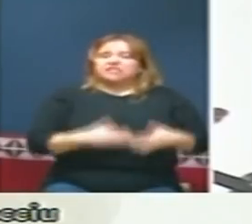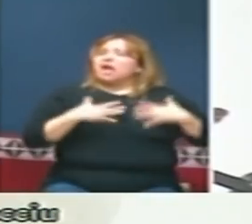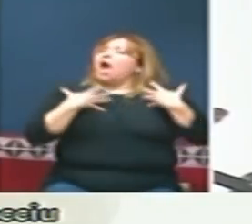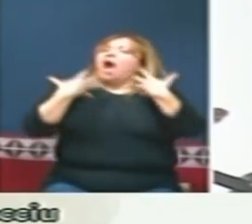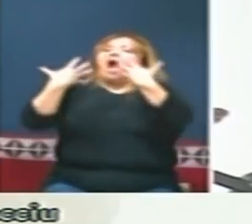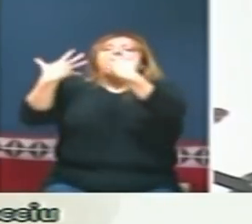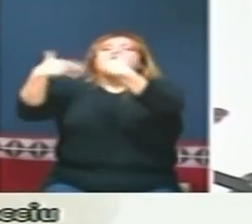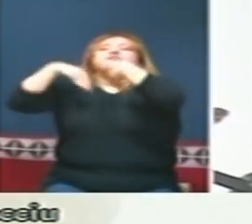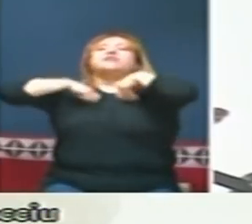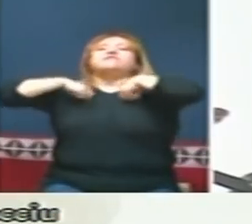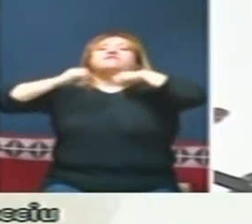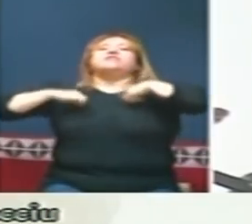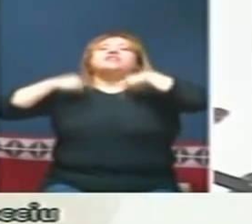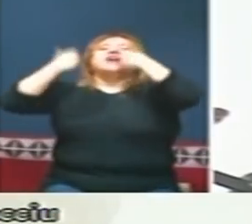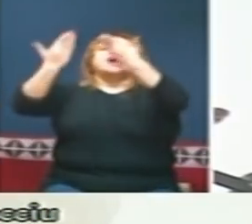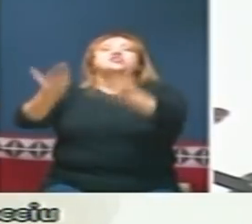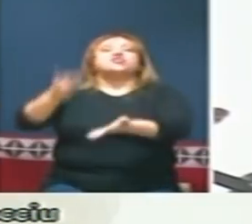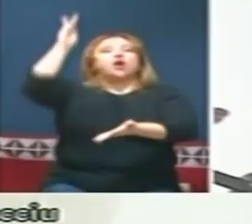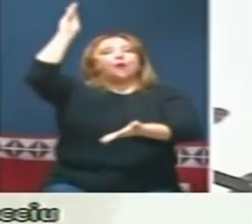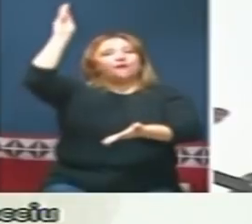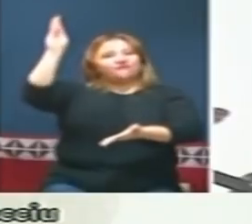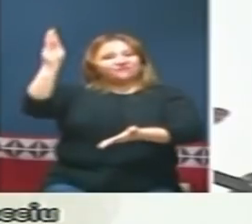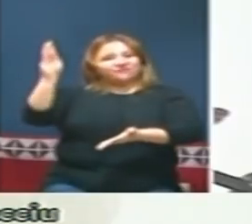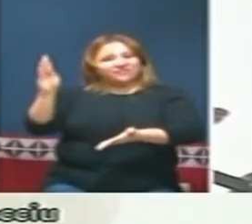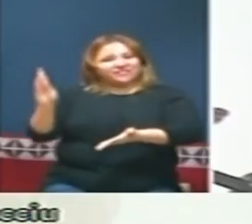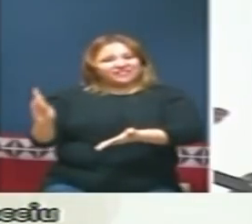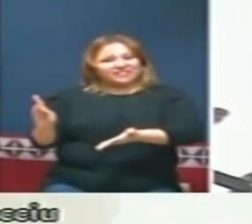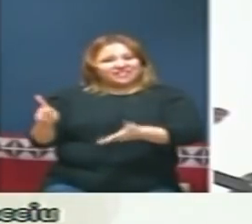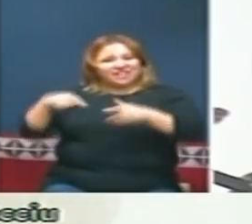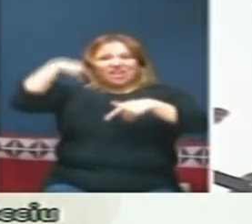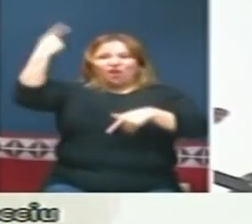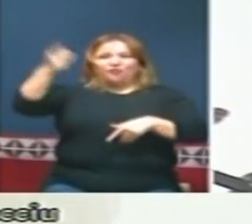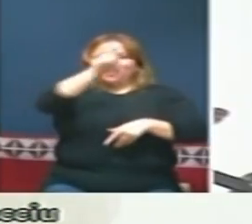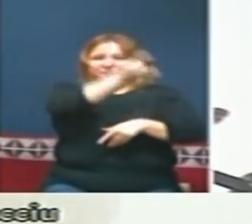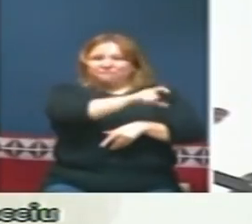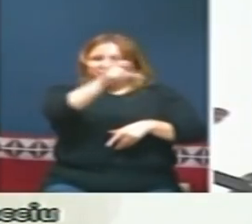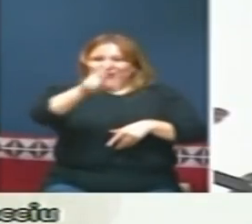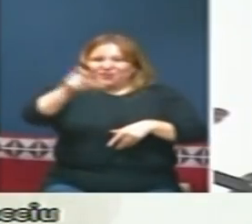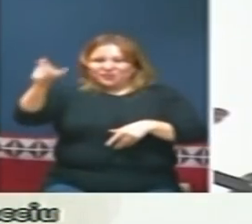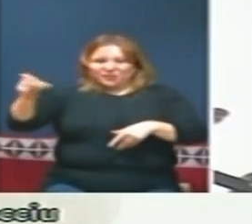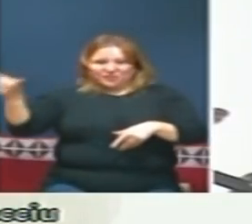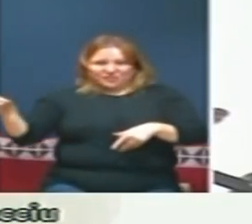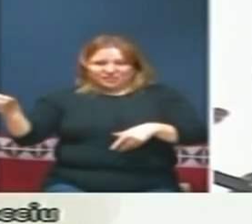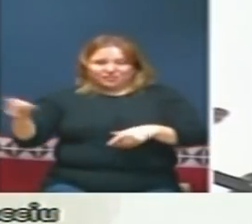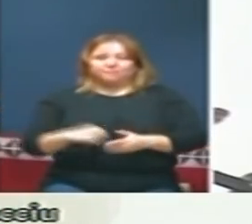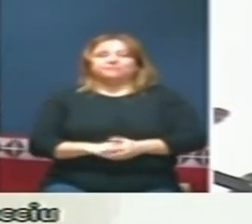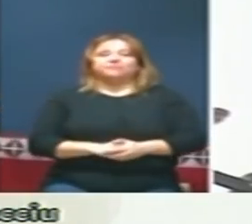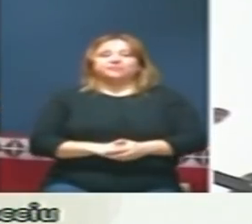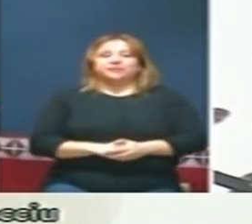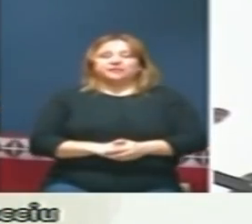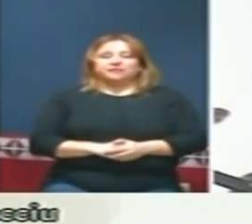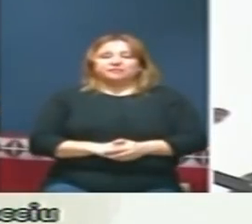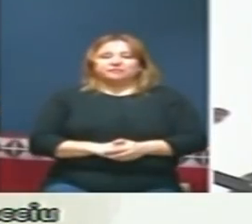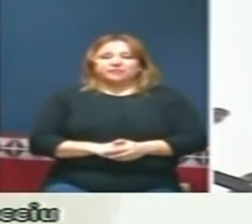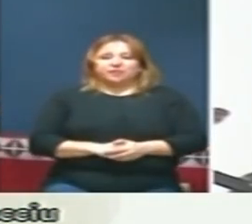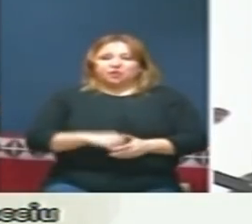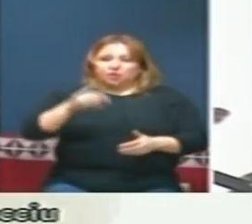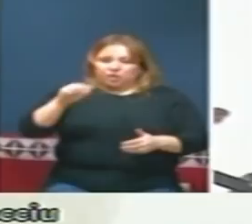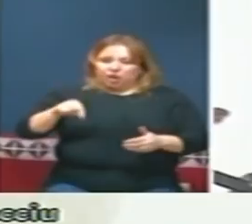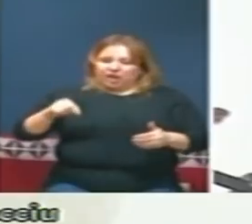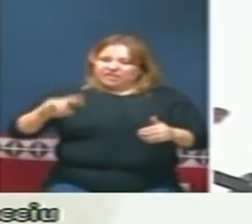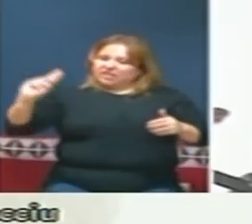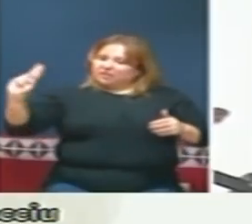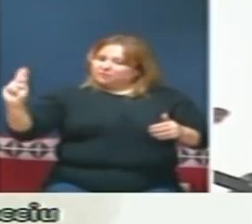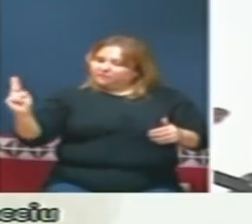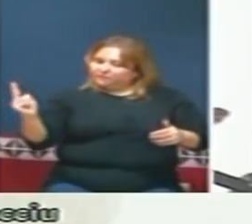al prójimo en un heroico testimonio cristiano que tuvo su culmen en el martirio. Hoy, a